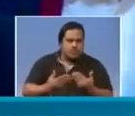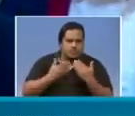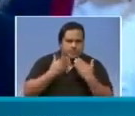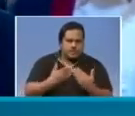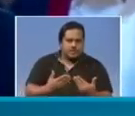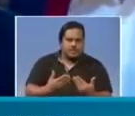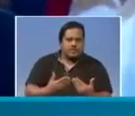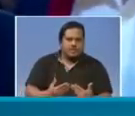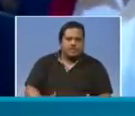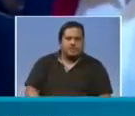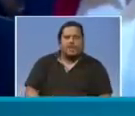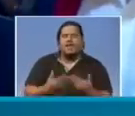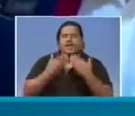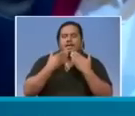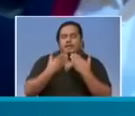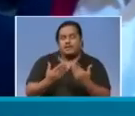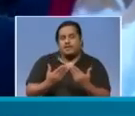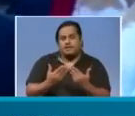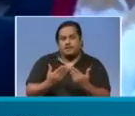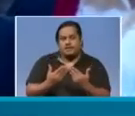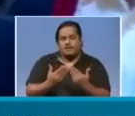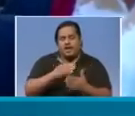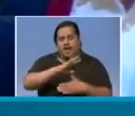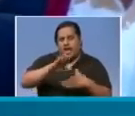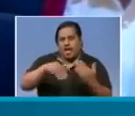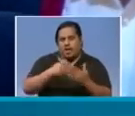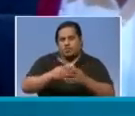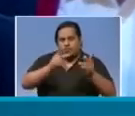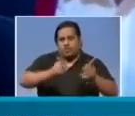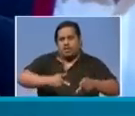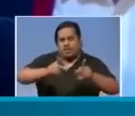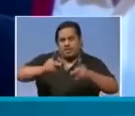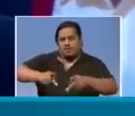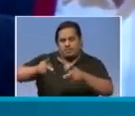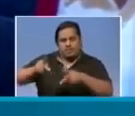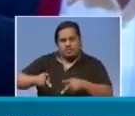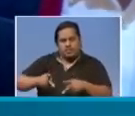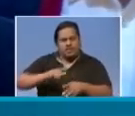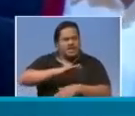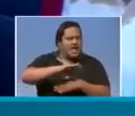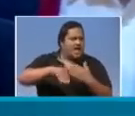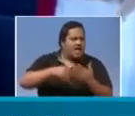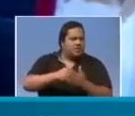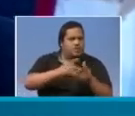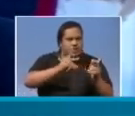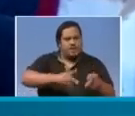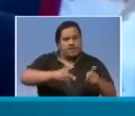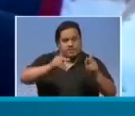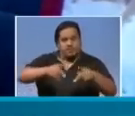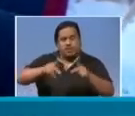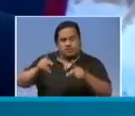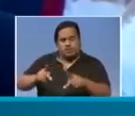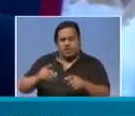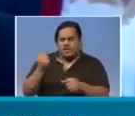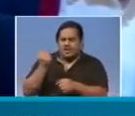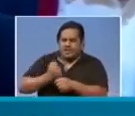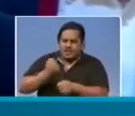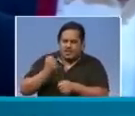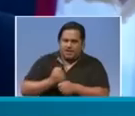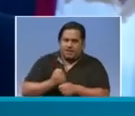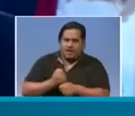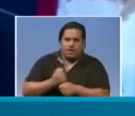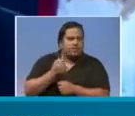sus principales interlocutores es el Partido de Liberación Nacional, que es el que tiene la fracción minoritaria